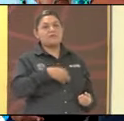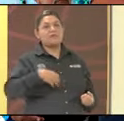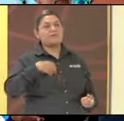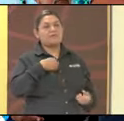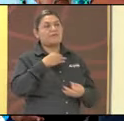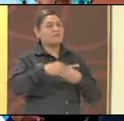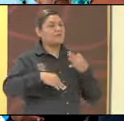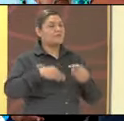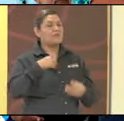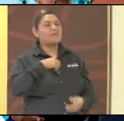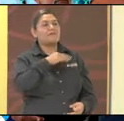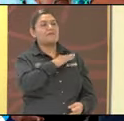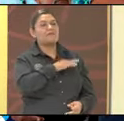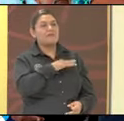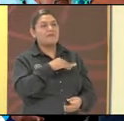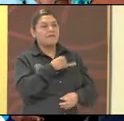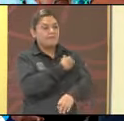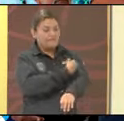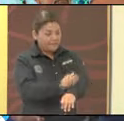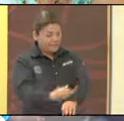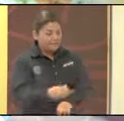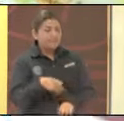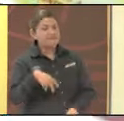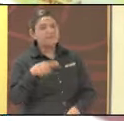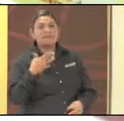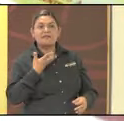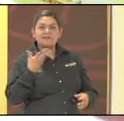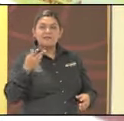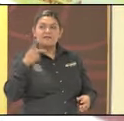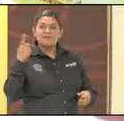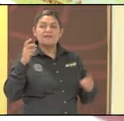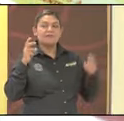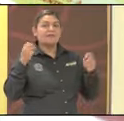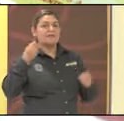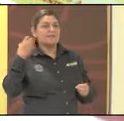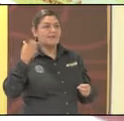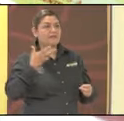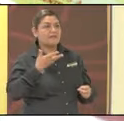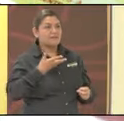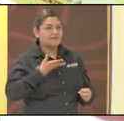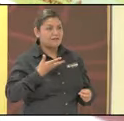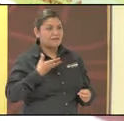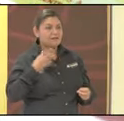las familias también, y es lo que tenemos que promover, este tipo de eventos que son los que hacen que